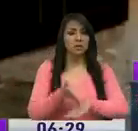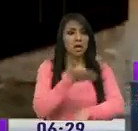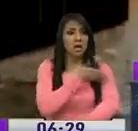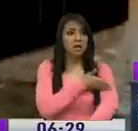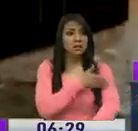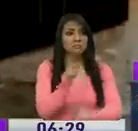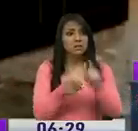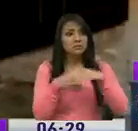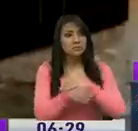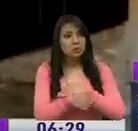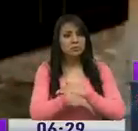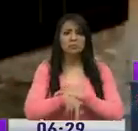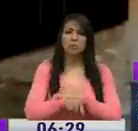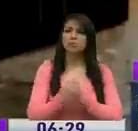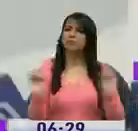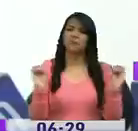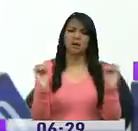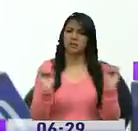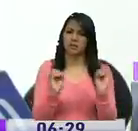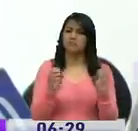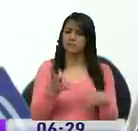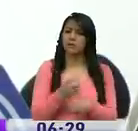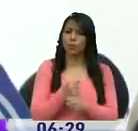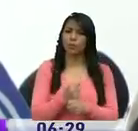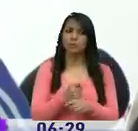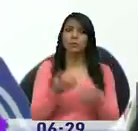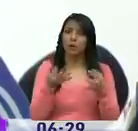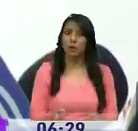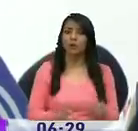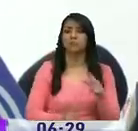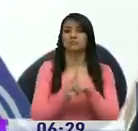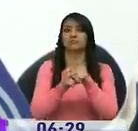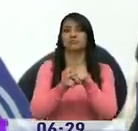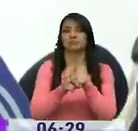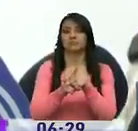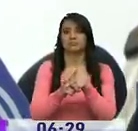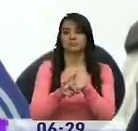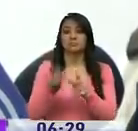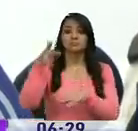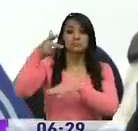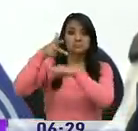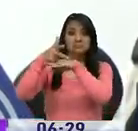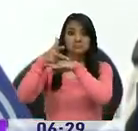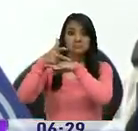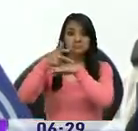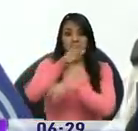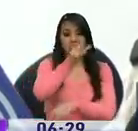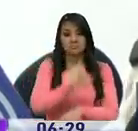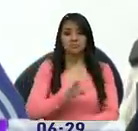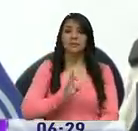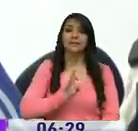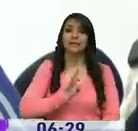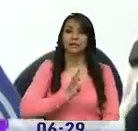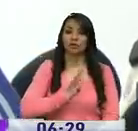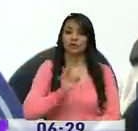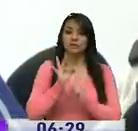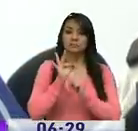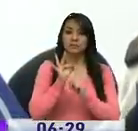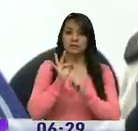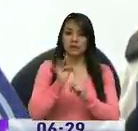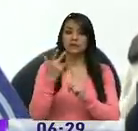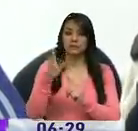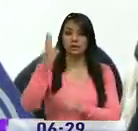antisociales anteriormente se ha revisado las cámaras está personal técnico especializado están realizando un levantamiento de